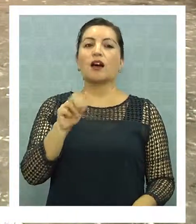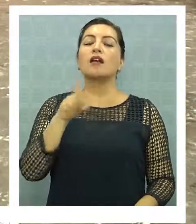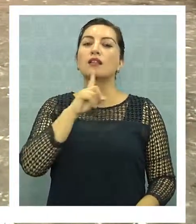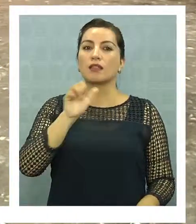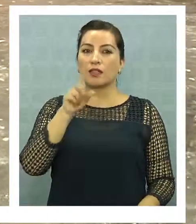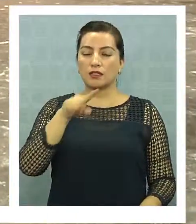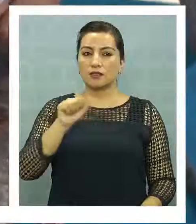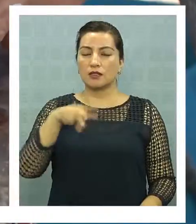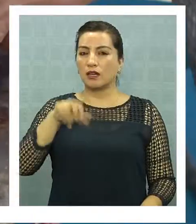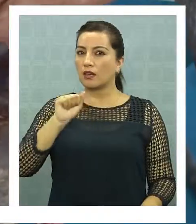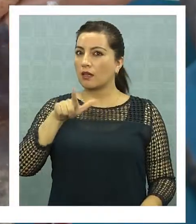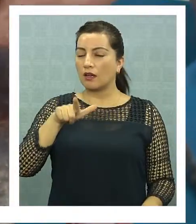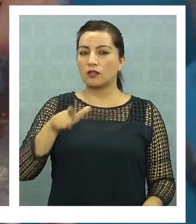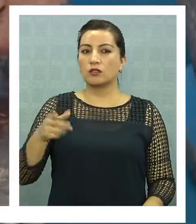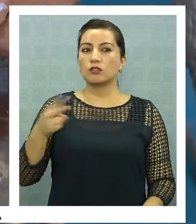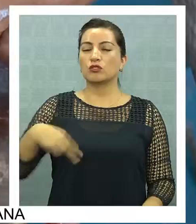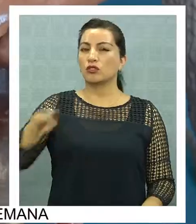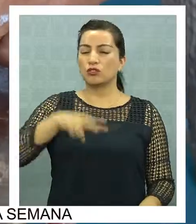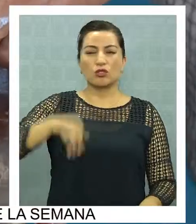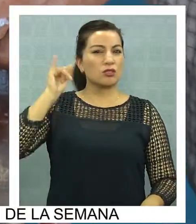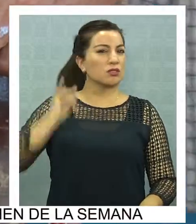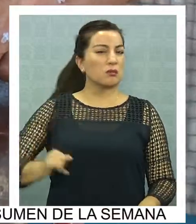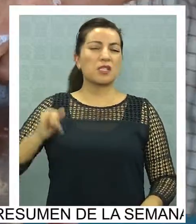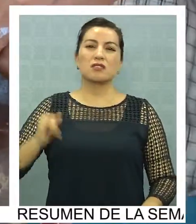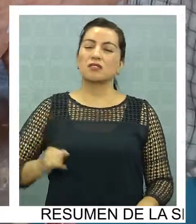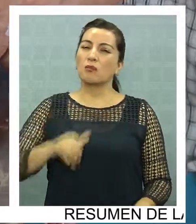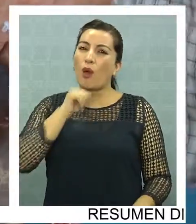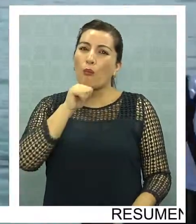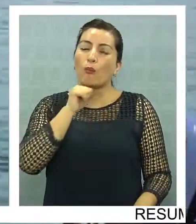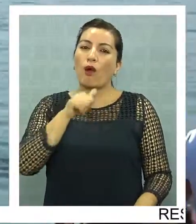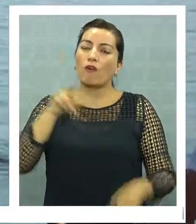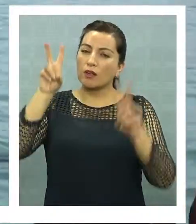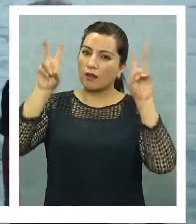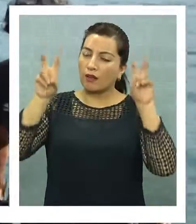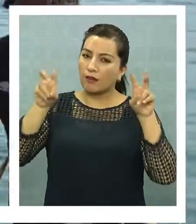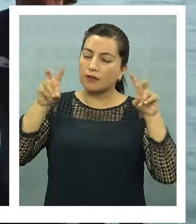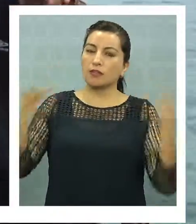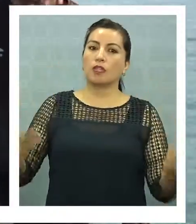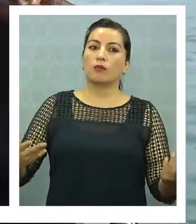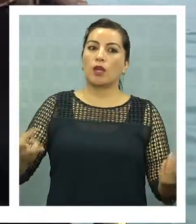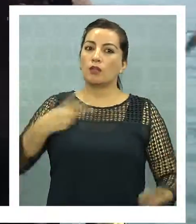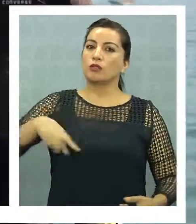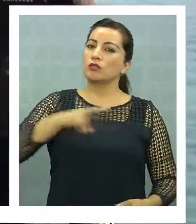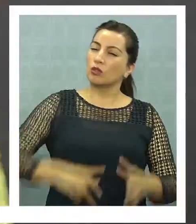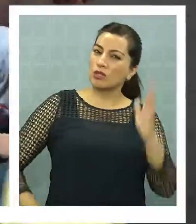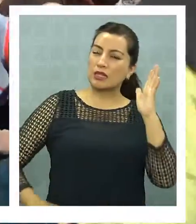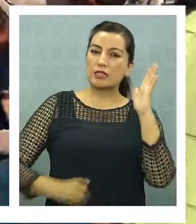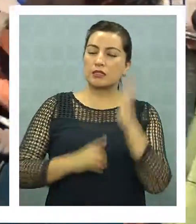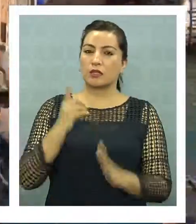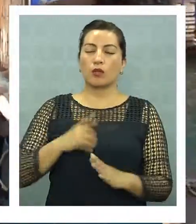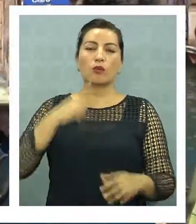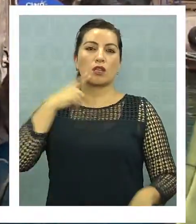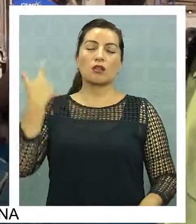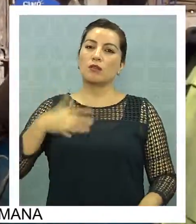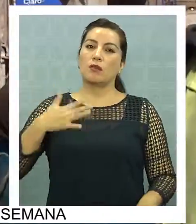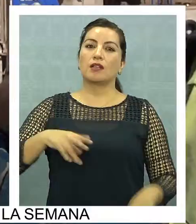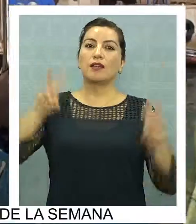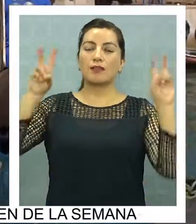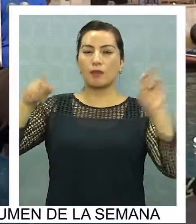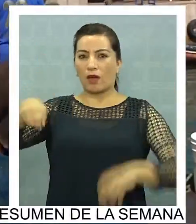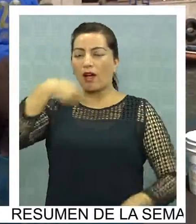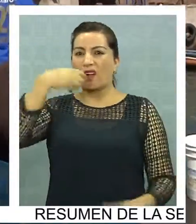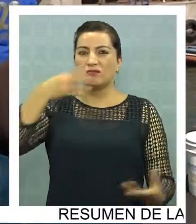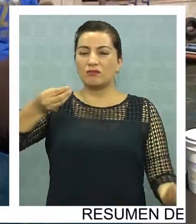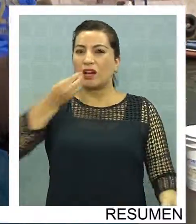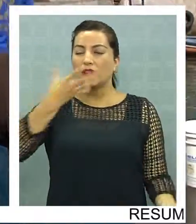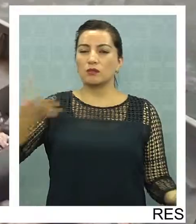hablamos por la parte nuestra, siempre hemos sido precarios en las cosas, pero sí desarrollamos una gran importancia en lo que es la parte alimenticia